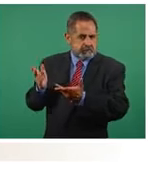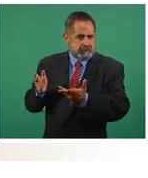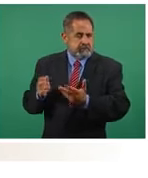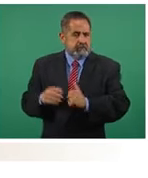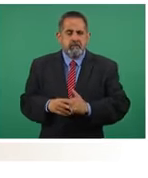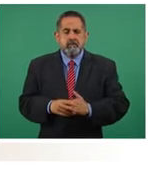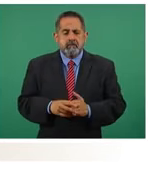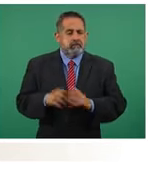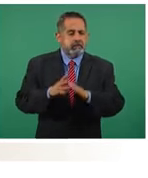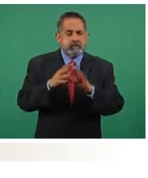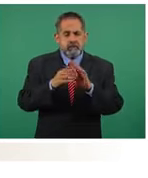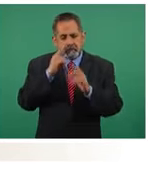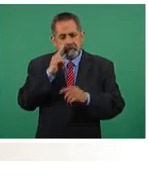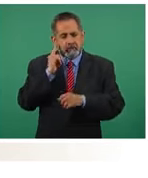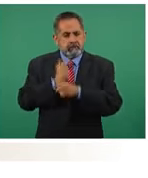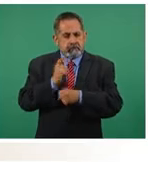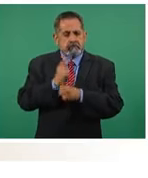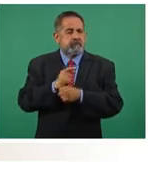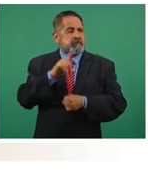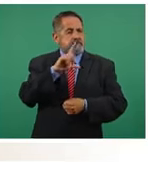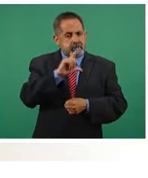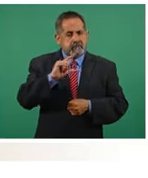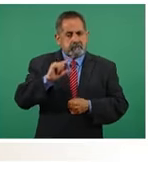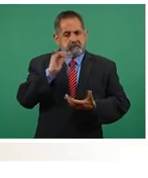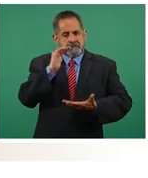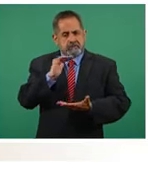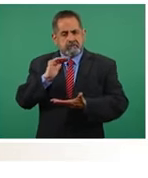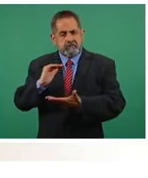de la disminución en